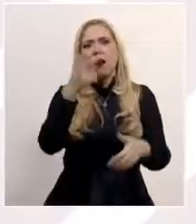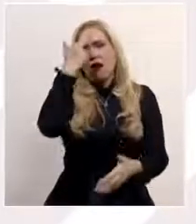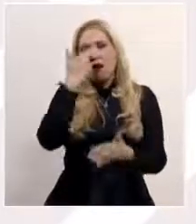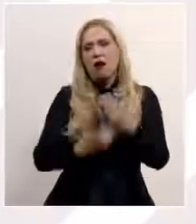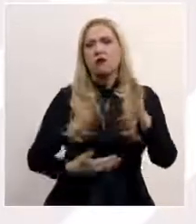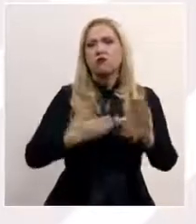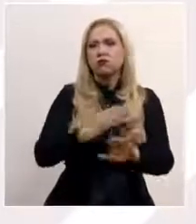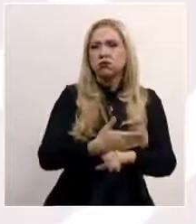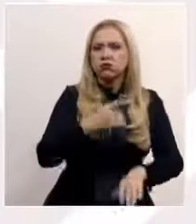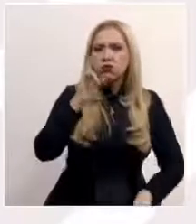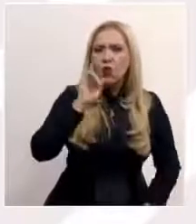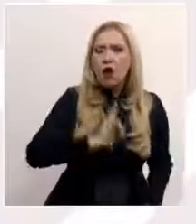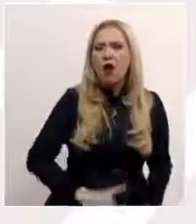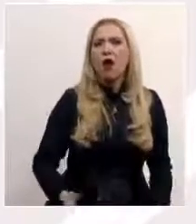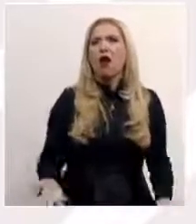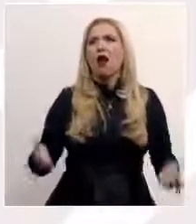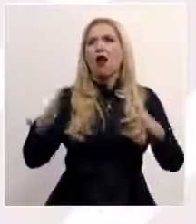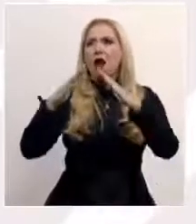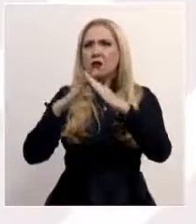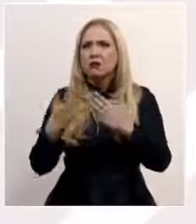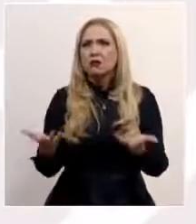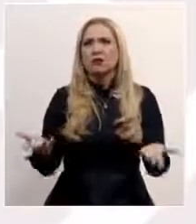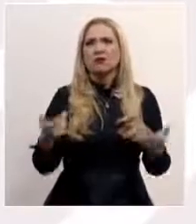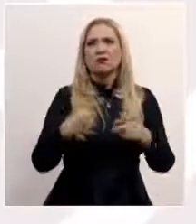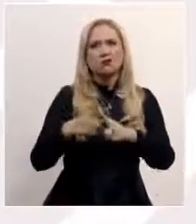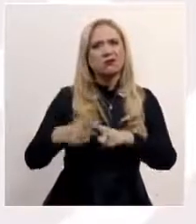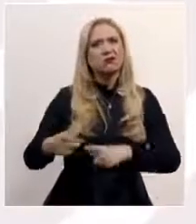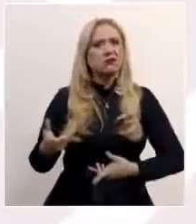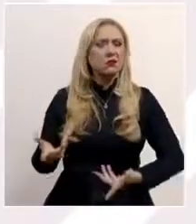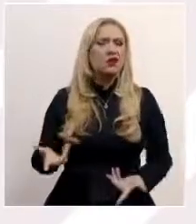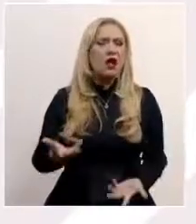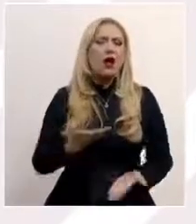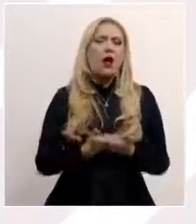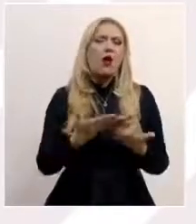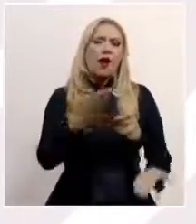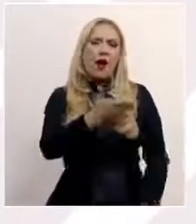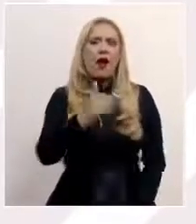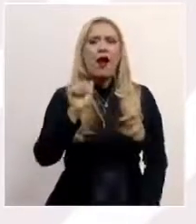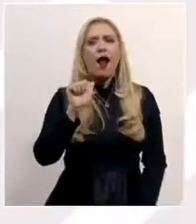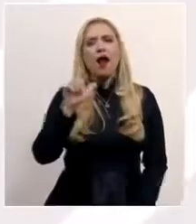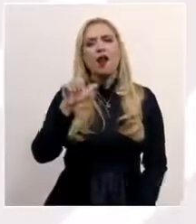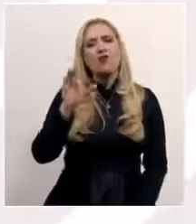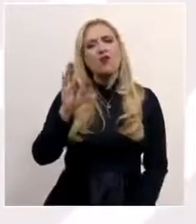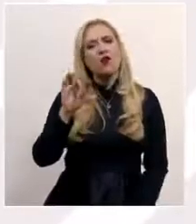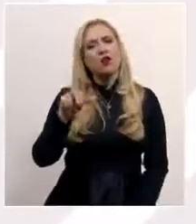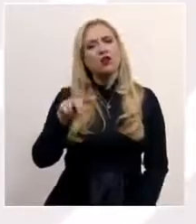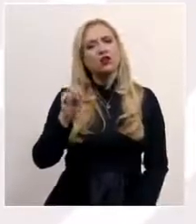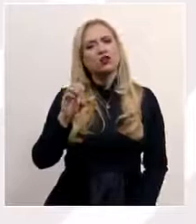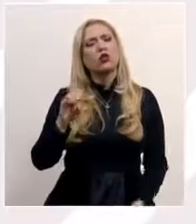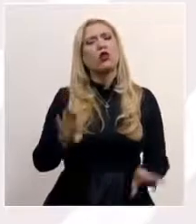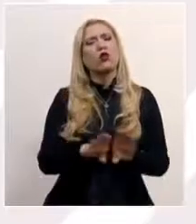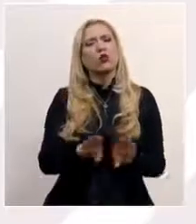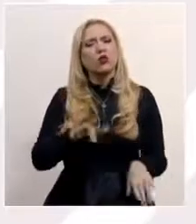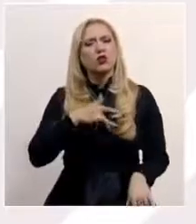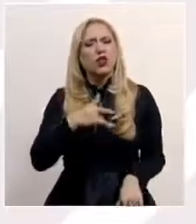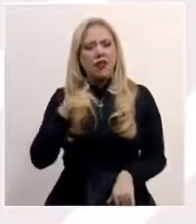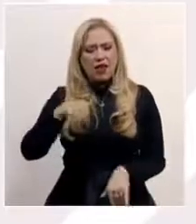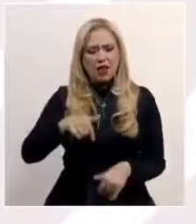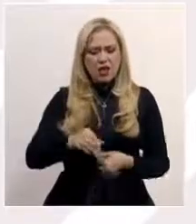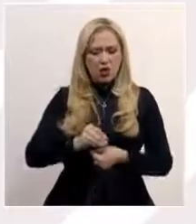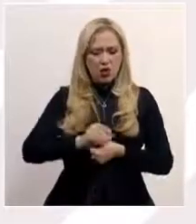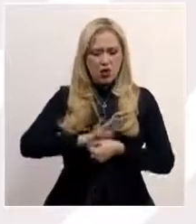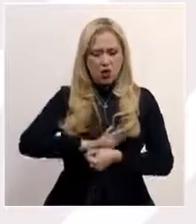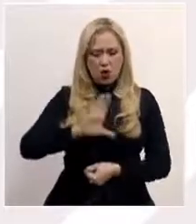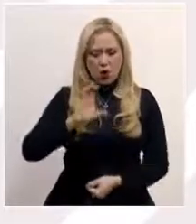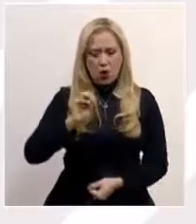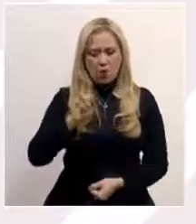violencia doméstica. Entonces, bueno, me voy contigo, Alfonso, primero para que nos platiques, pues, cómo está la cosa desde COPRED y cómo lo has visto tú